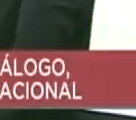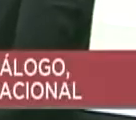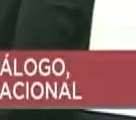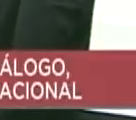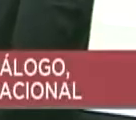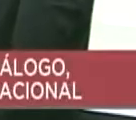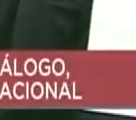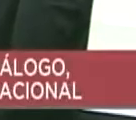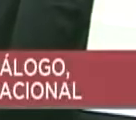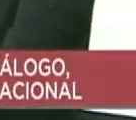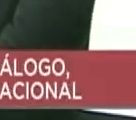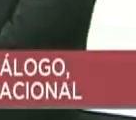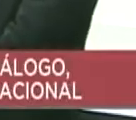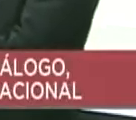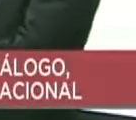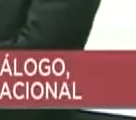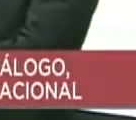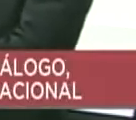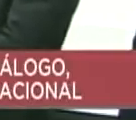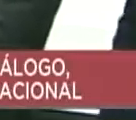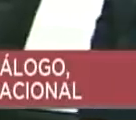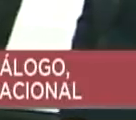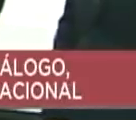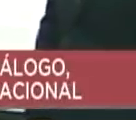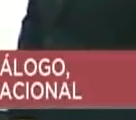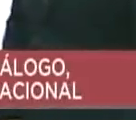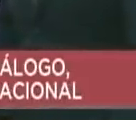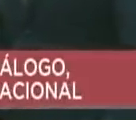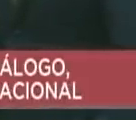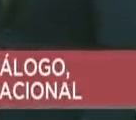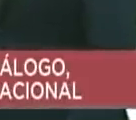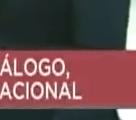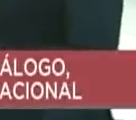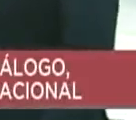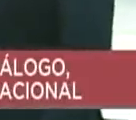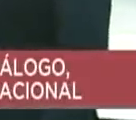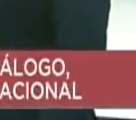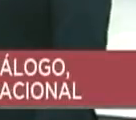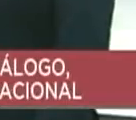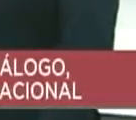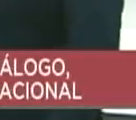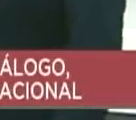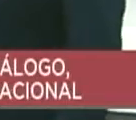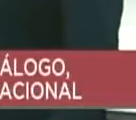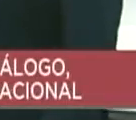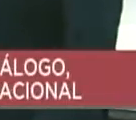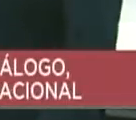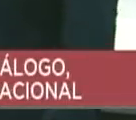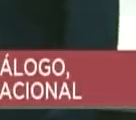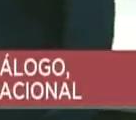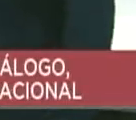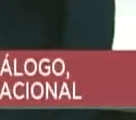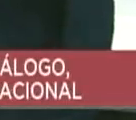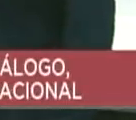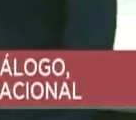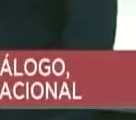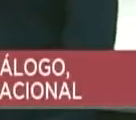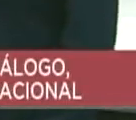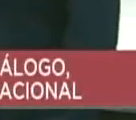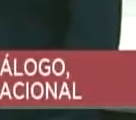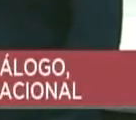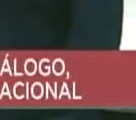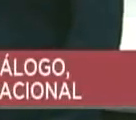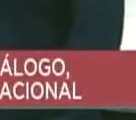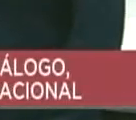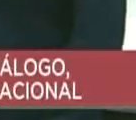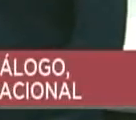Unidad Democrática, el diputado Óscar Ronderos del Partido Mesa de la Unidad Democrática, el diputado Luis Romero por